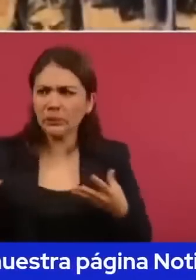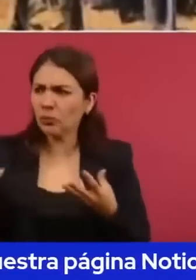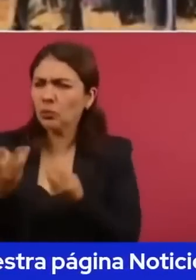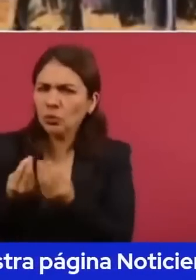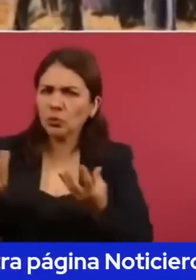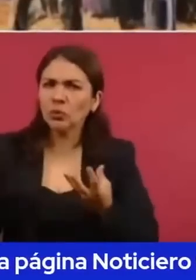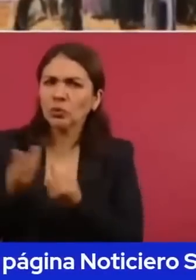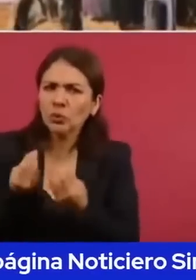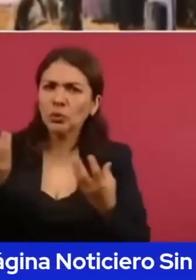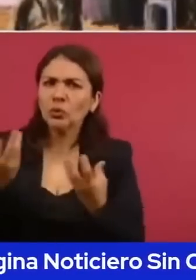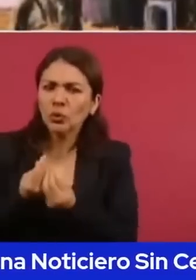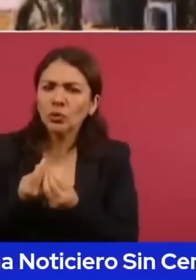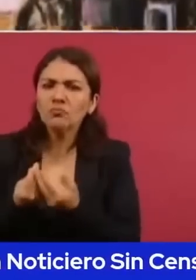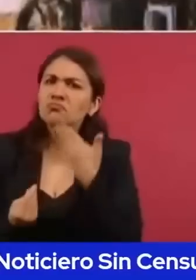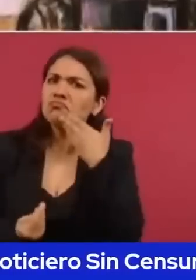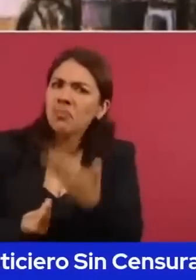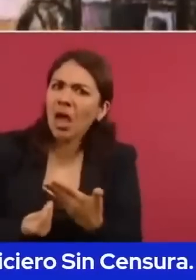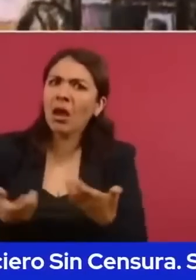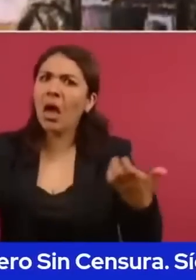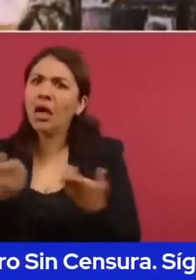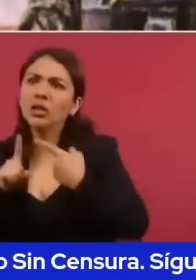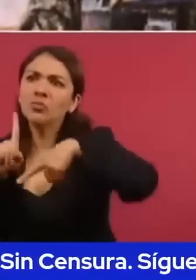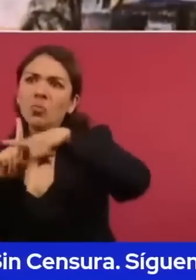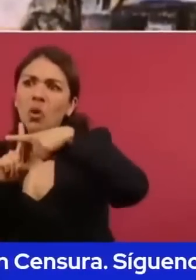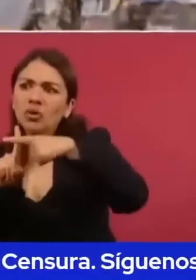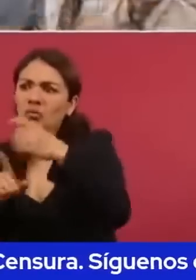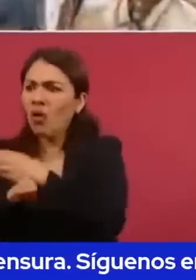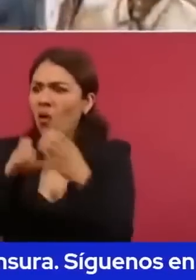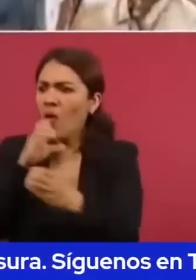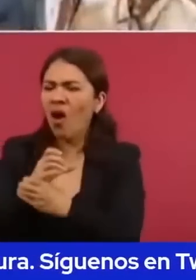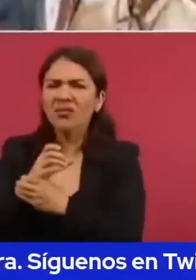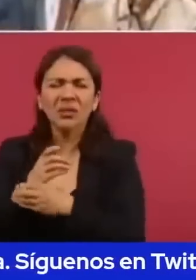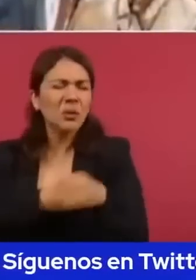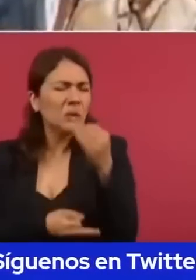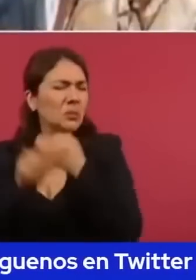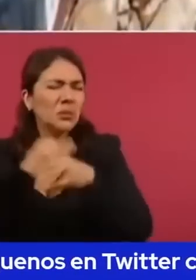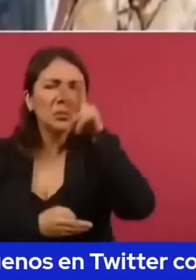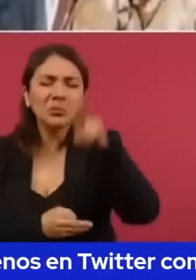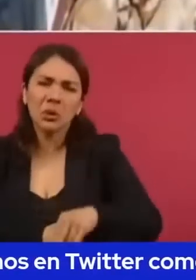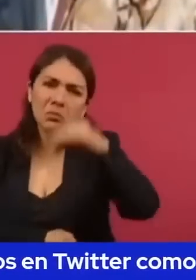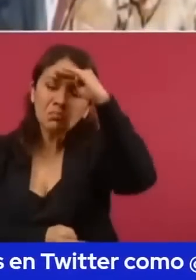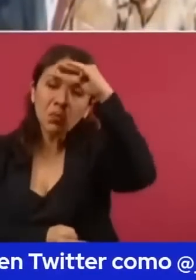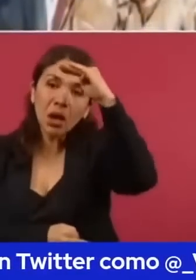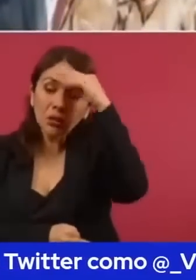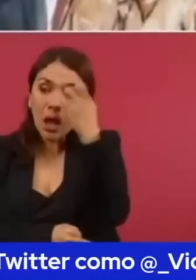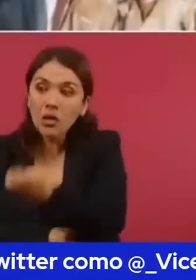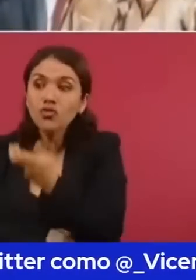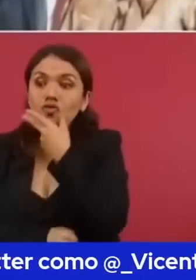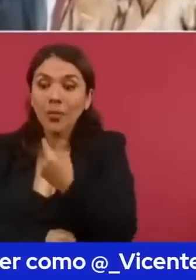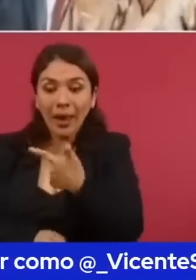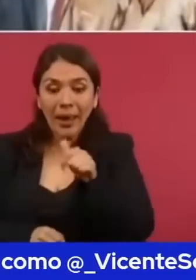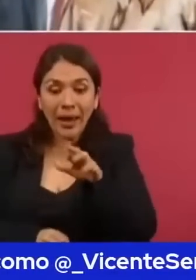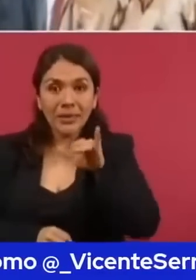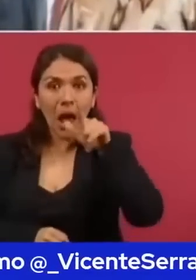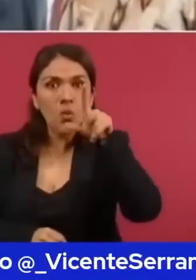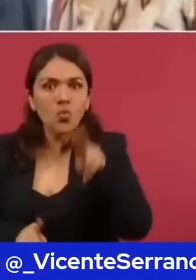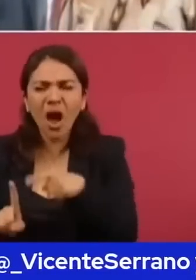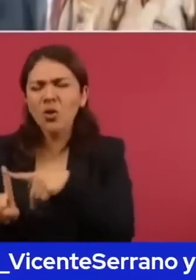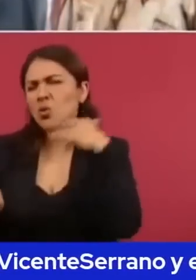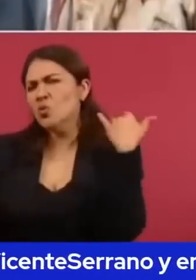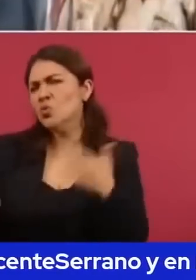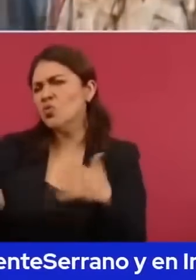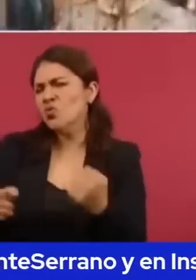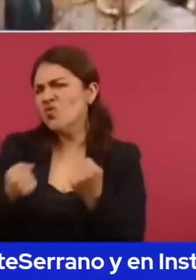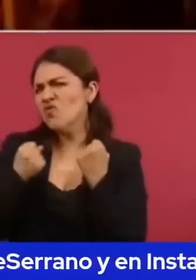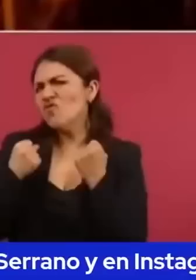y tuvimos muchos buenos, positivos efectos y todo el mundo pensaba que García Luna realmente